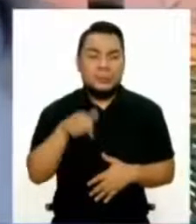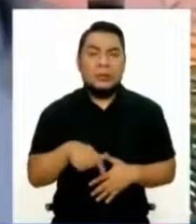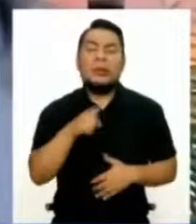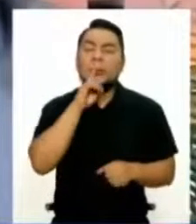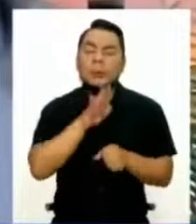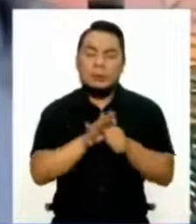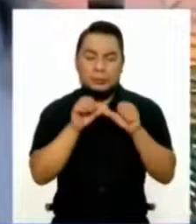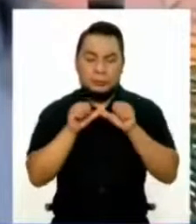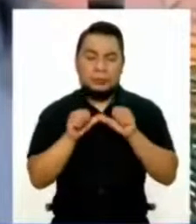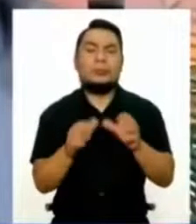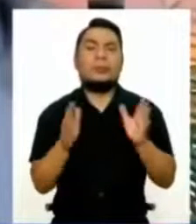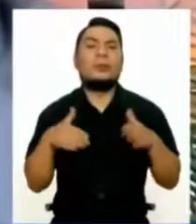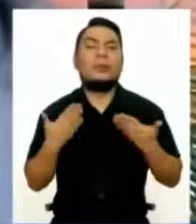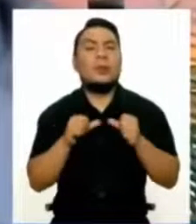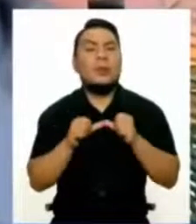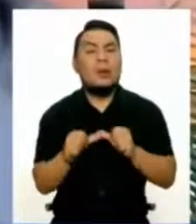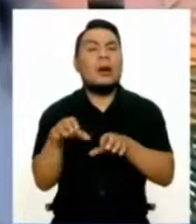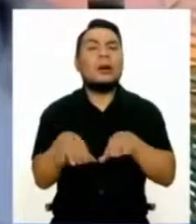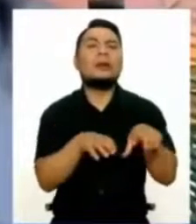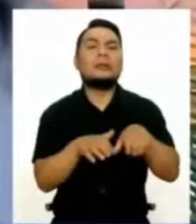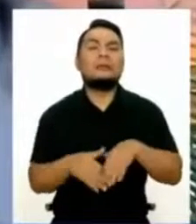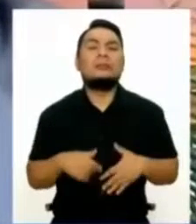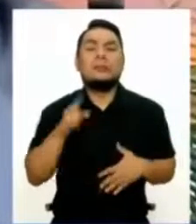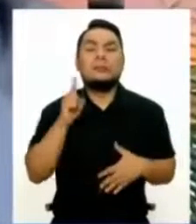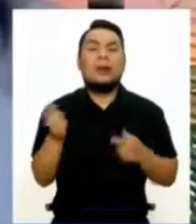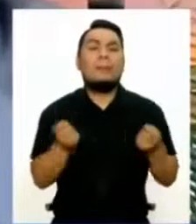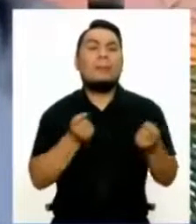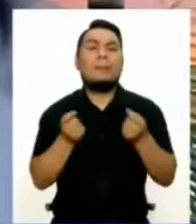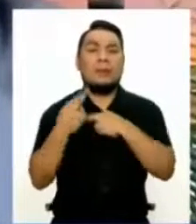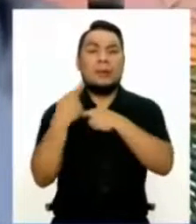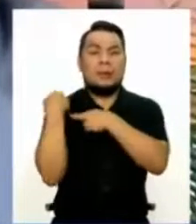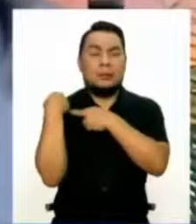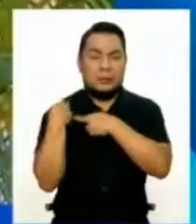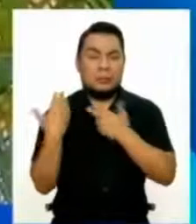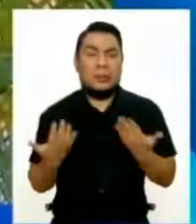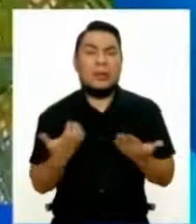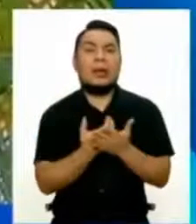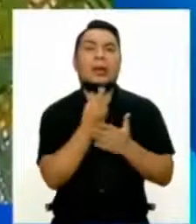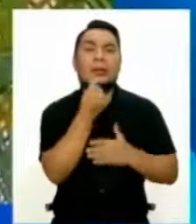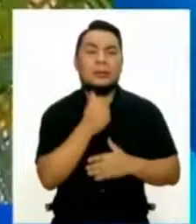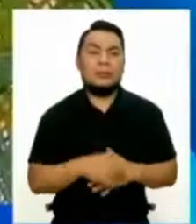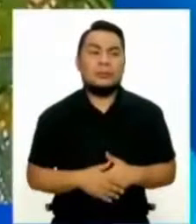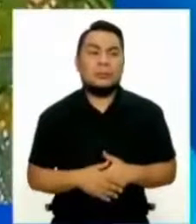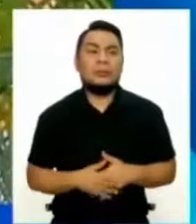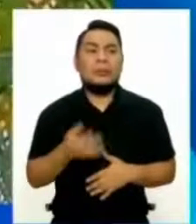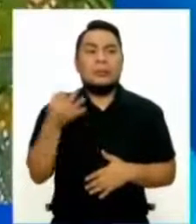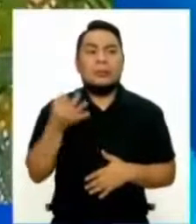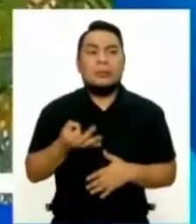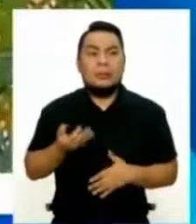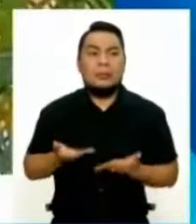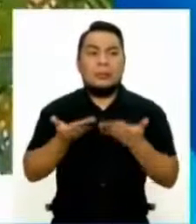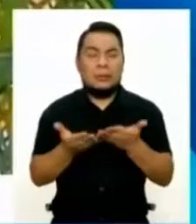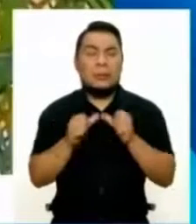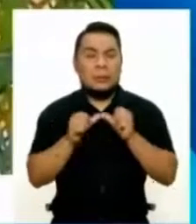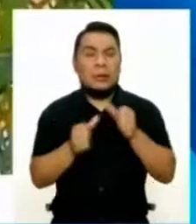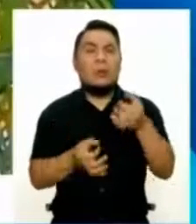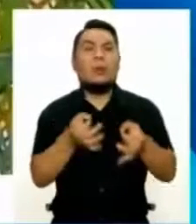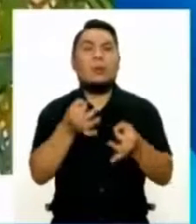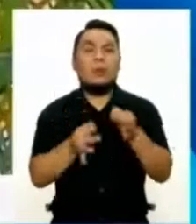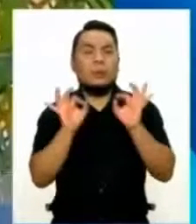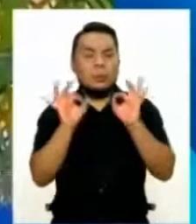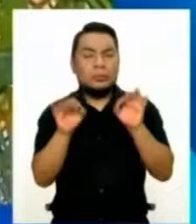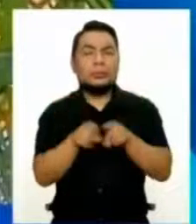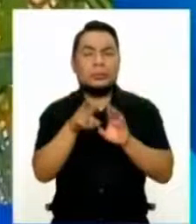nuestro compromiso de continuar realizando un manejo responsable de la economía, garantizando estabilidad